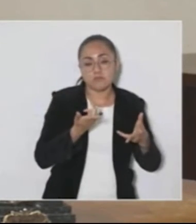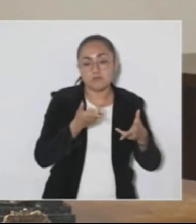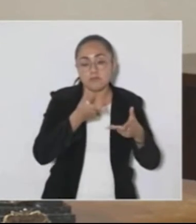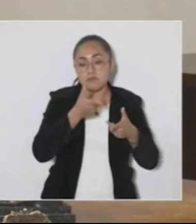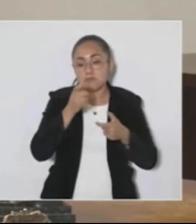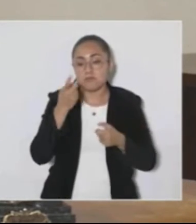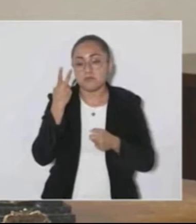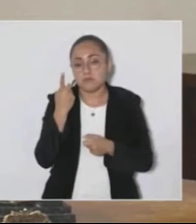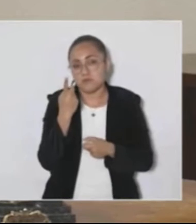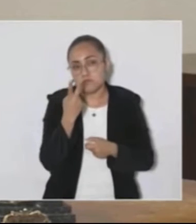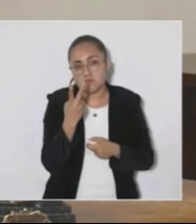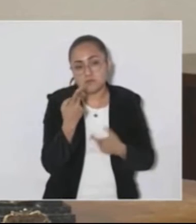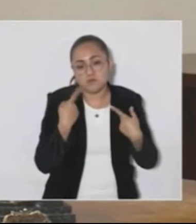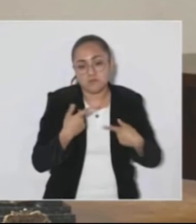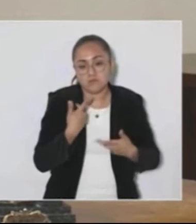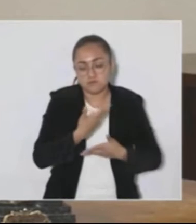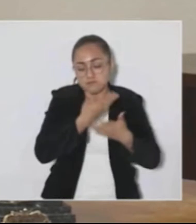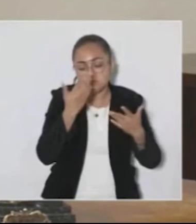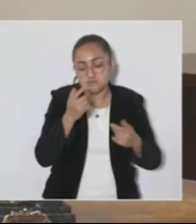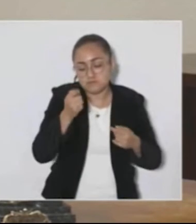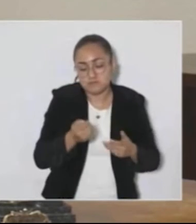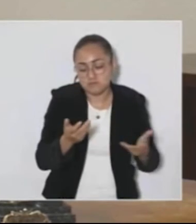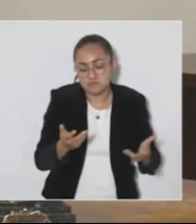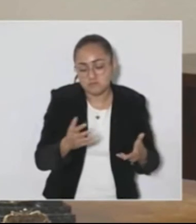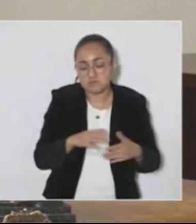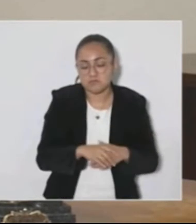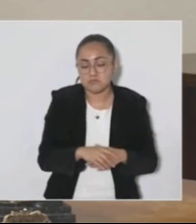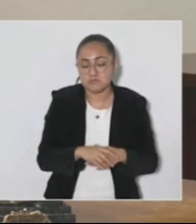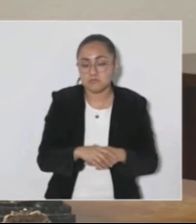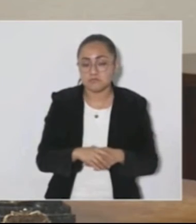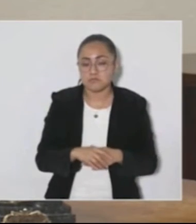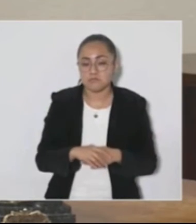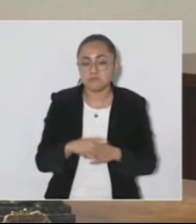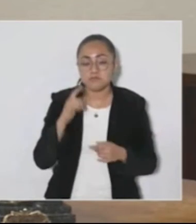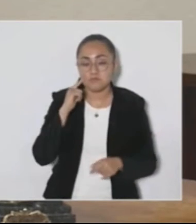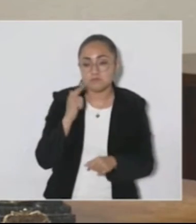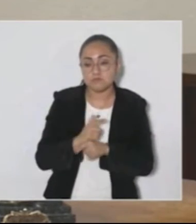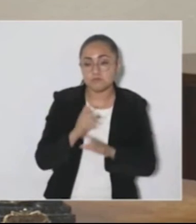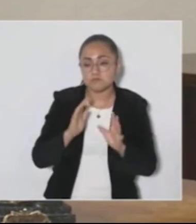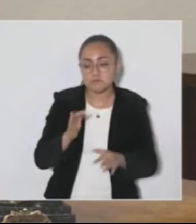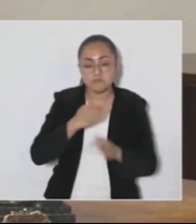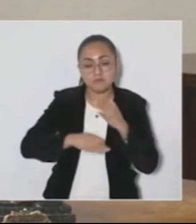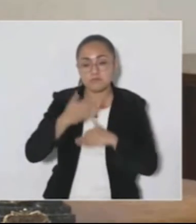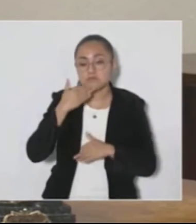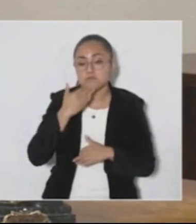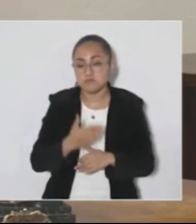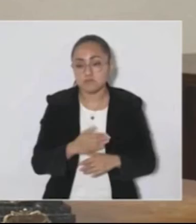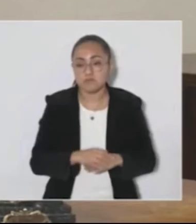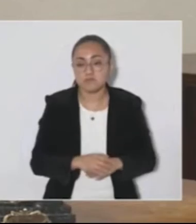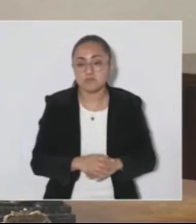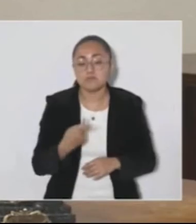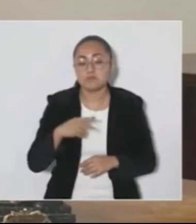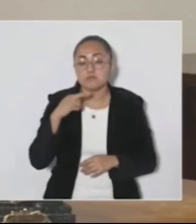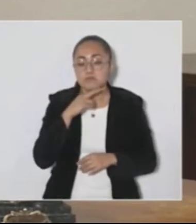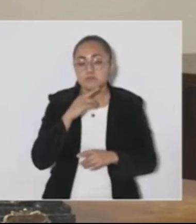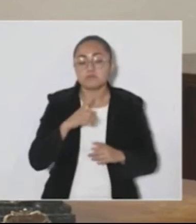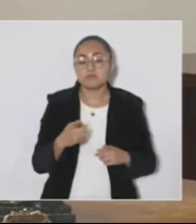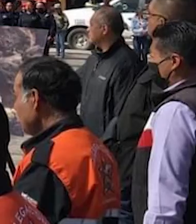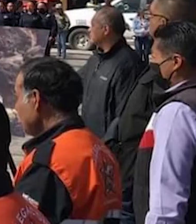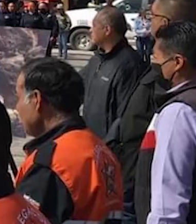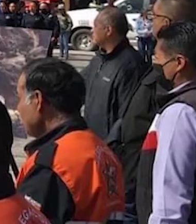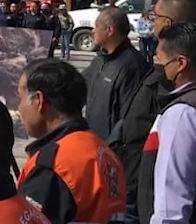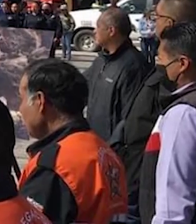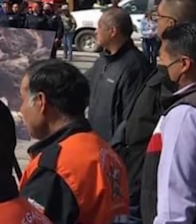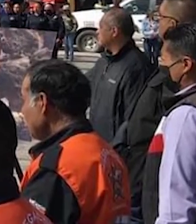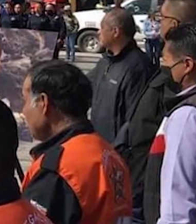una o dos personas Sí ya los tenemos identificados todo bien pronto se va a esclarecer